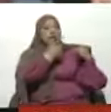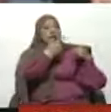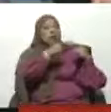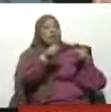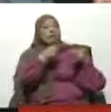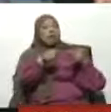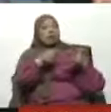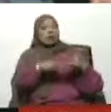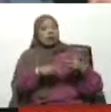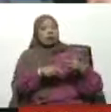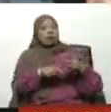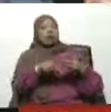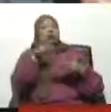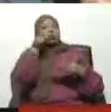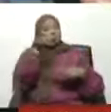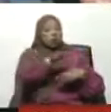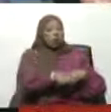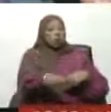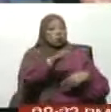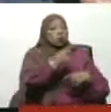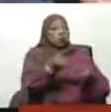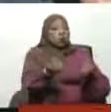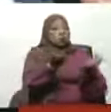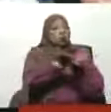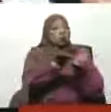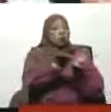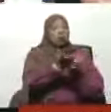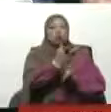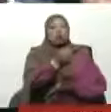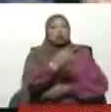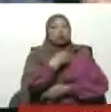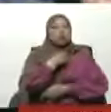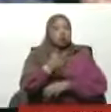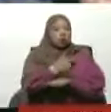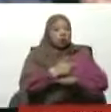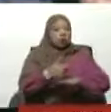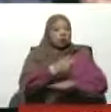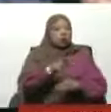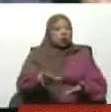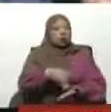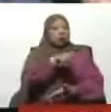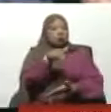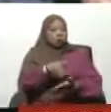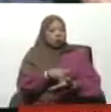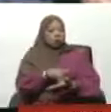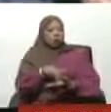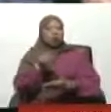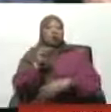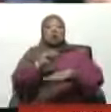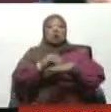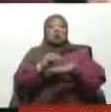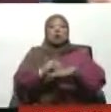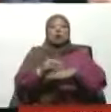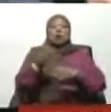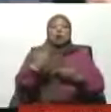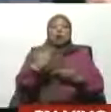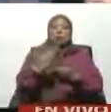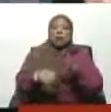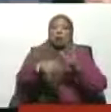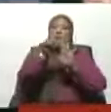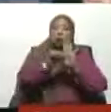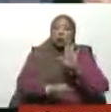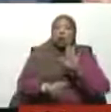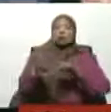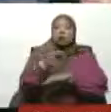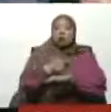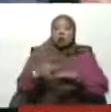el pueblo le planteó algo sobre recuperación de escuelas, dijeron, eso es gobierno nacional. Cuando el pueblo les dijo, necesitamos un plan quirúrgico,